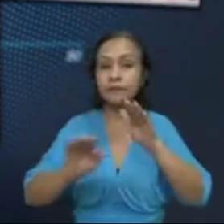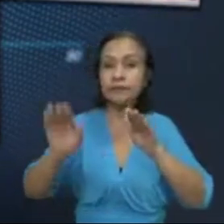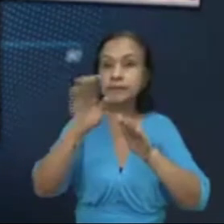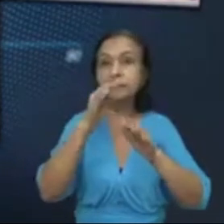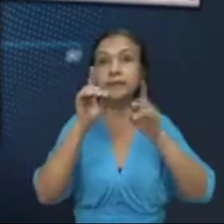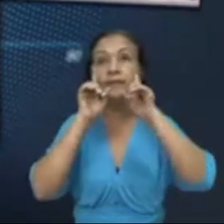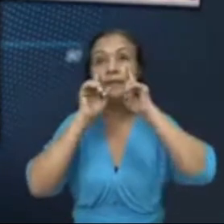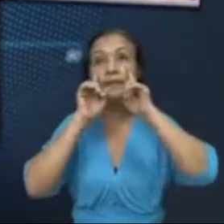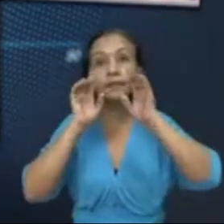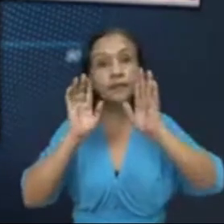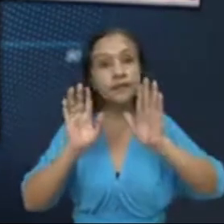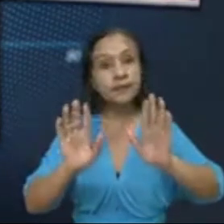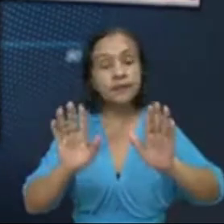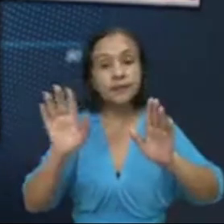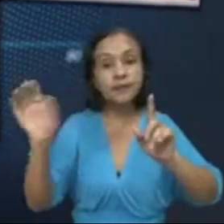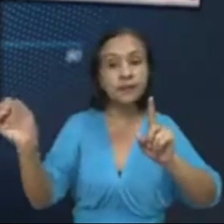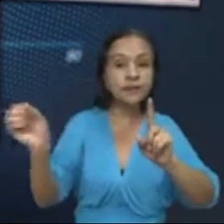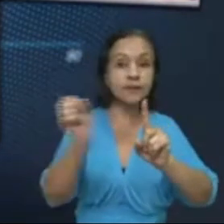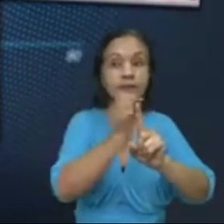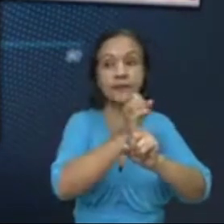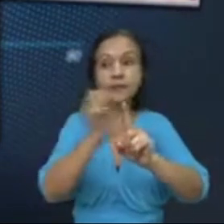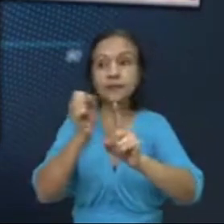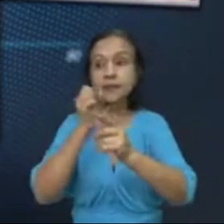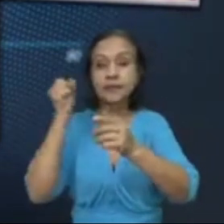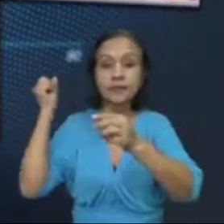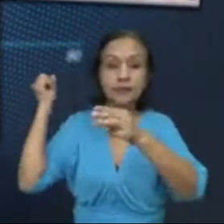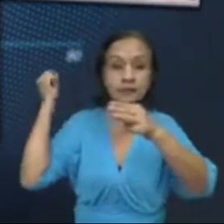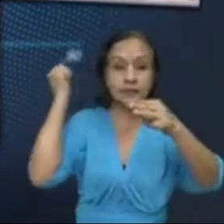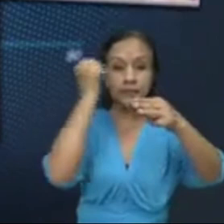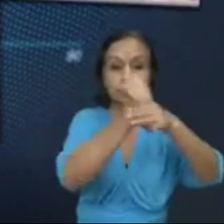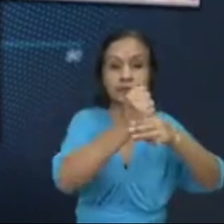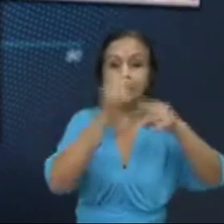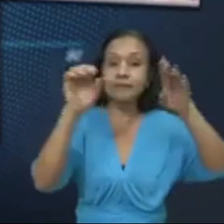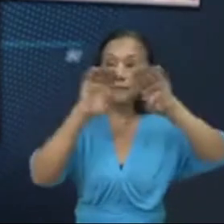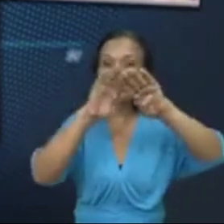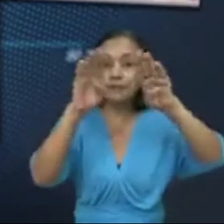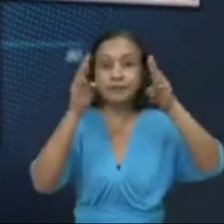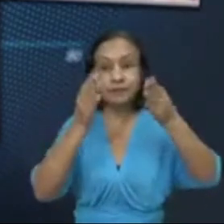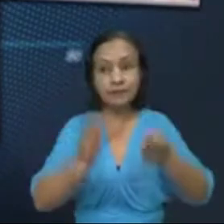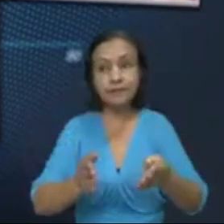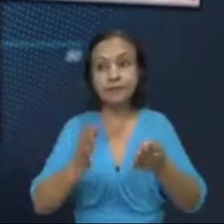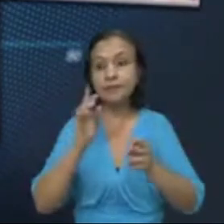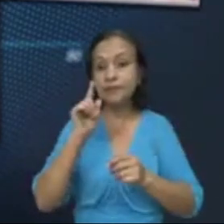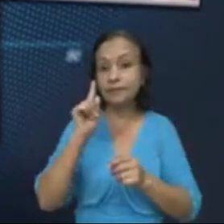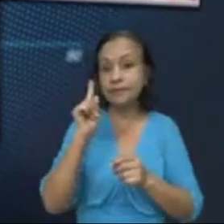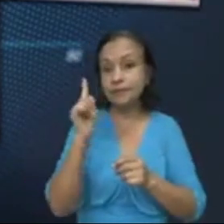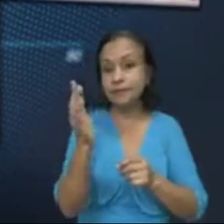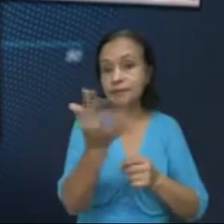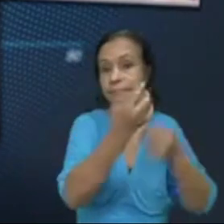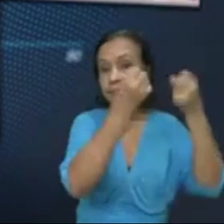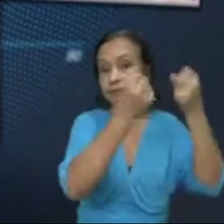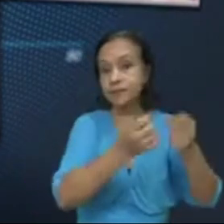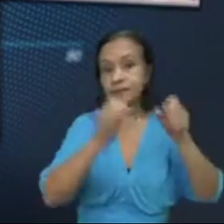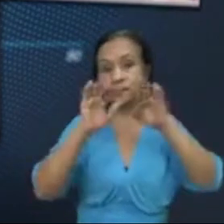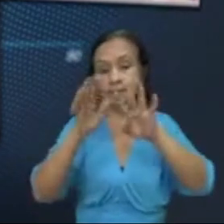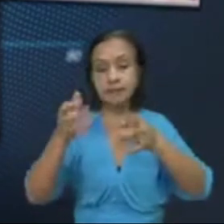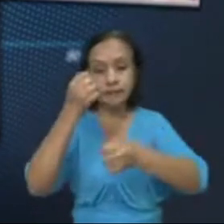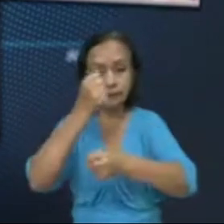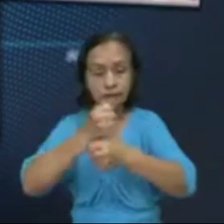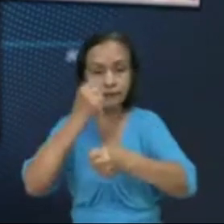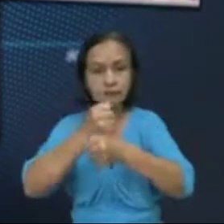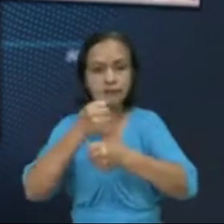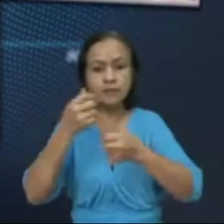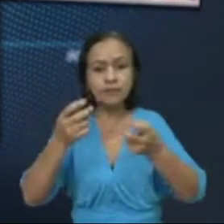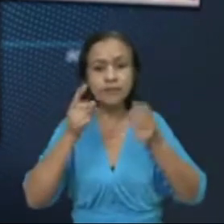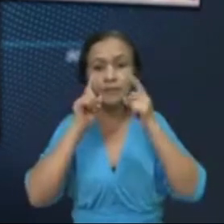de prevención de la violencia y de los femicidios, porque al final de cuentas estamos todas y todos trabajando por preservar